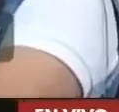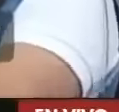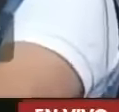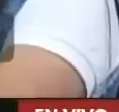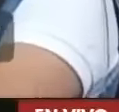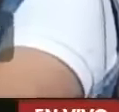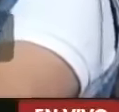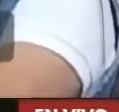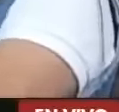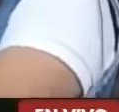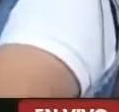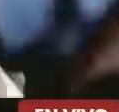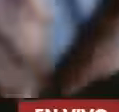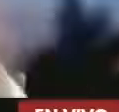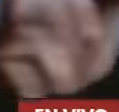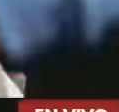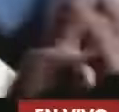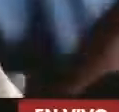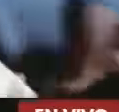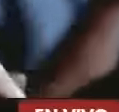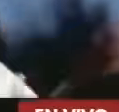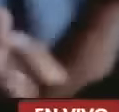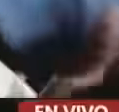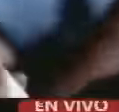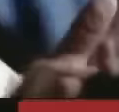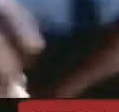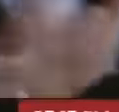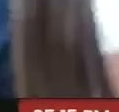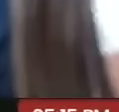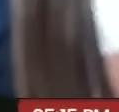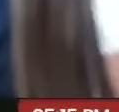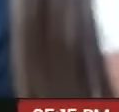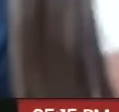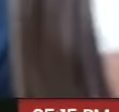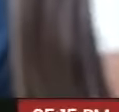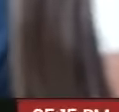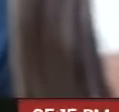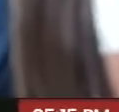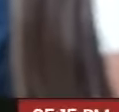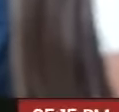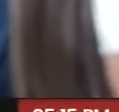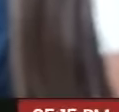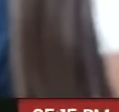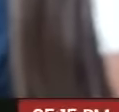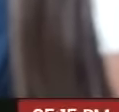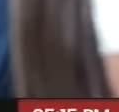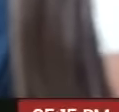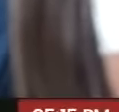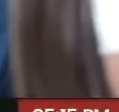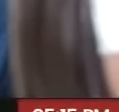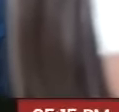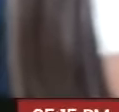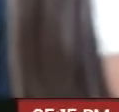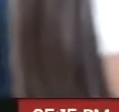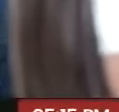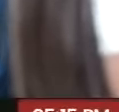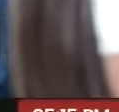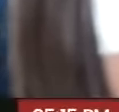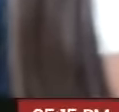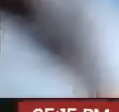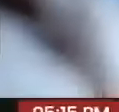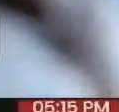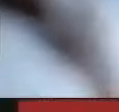de resistencia, de unidad, de batalla y de victoria. Precisamente no hay mejor día, creo que es el mejor momento para